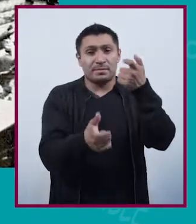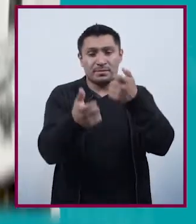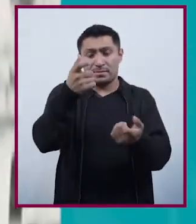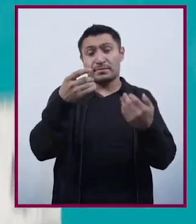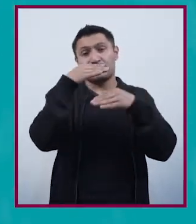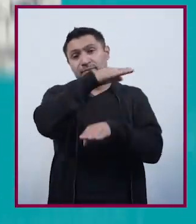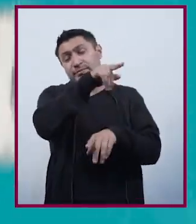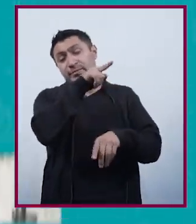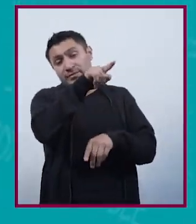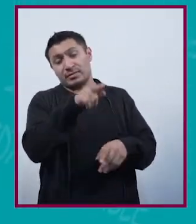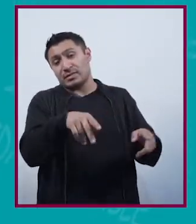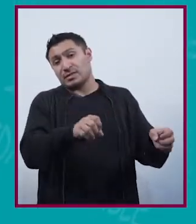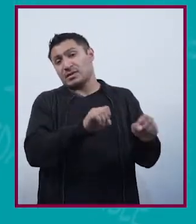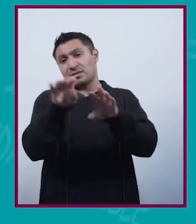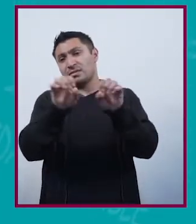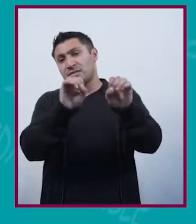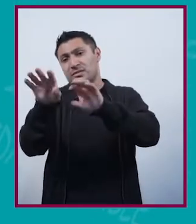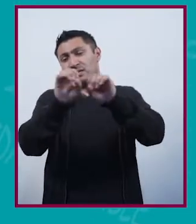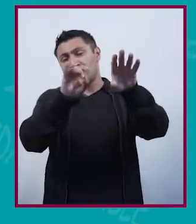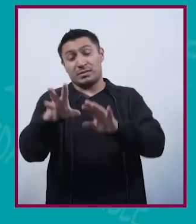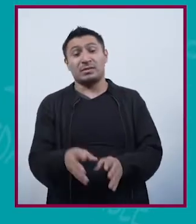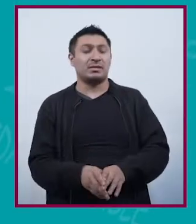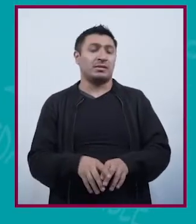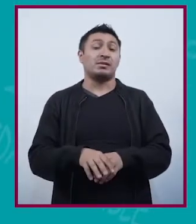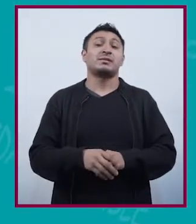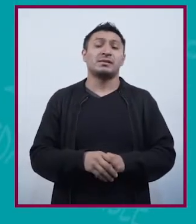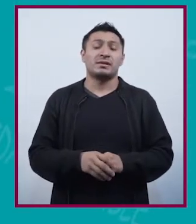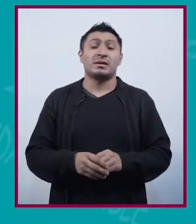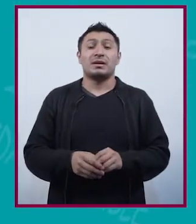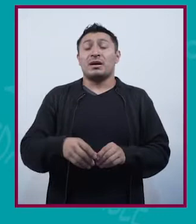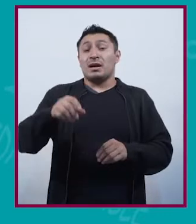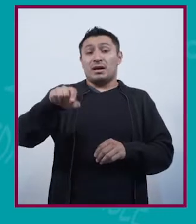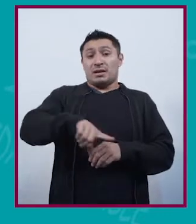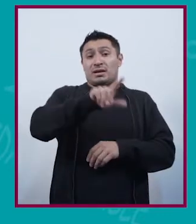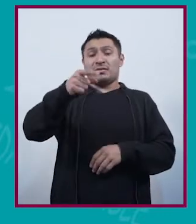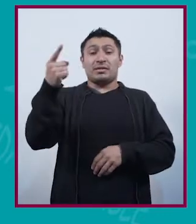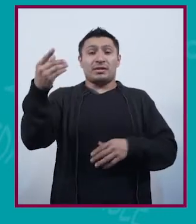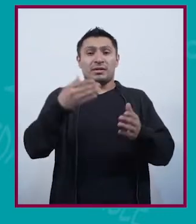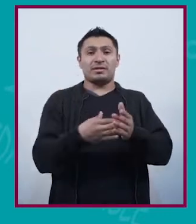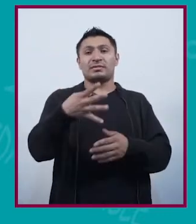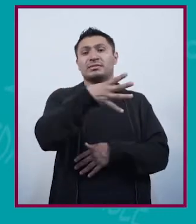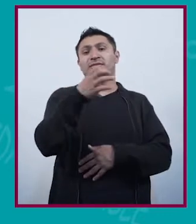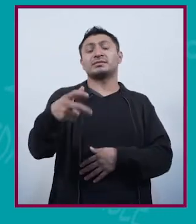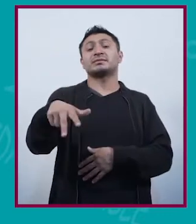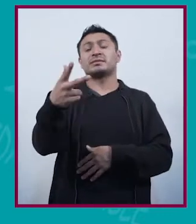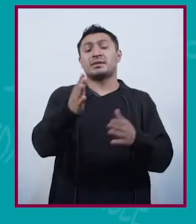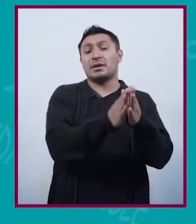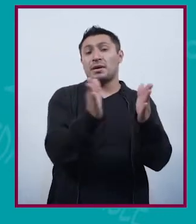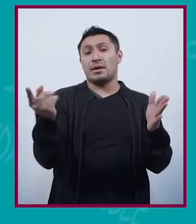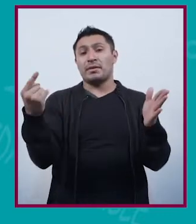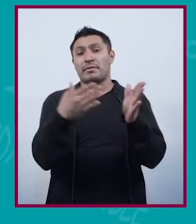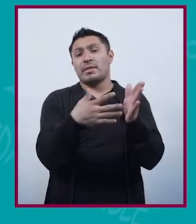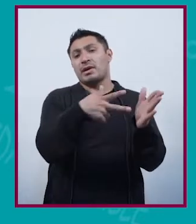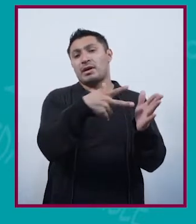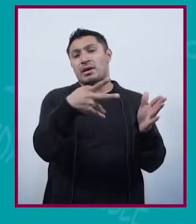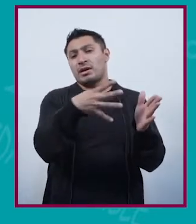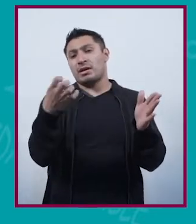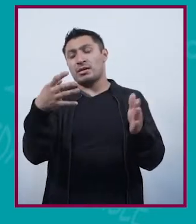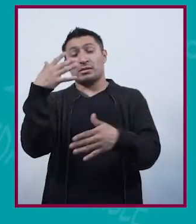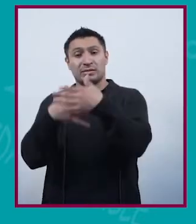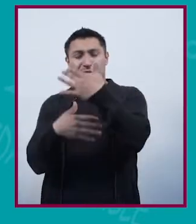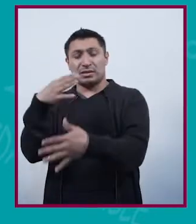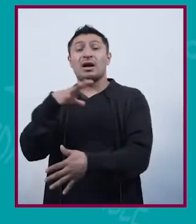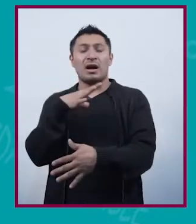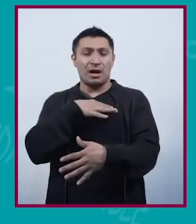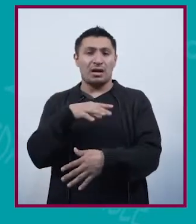banca comercial, los comerciantes y hasta por los líderes revolucionarios. En el periodo de 1913 a